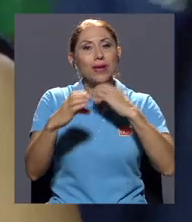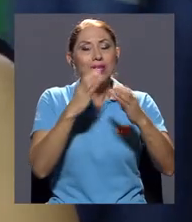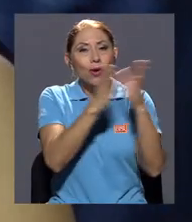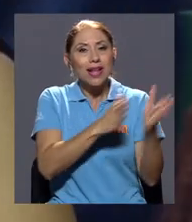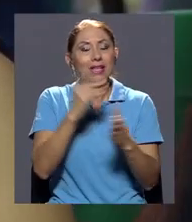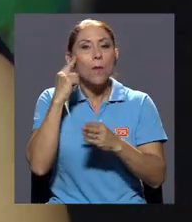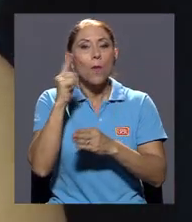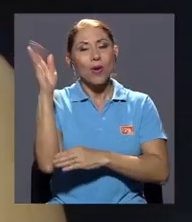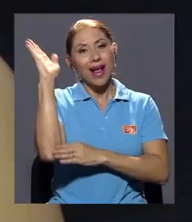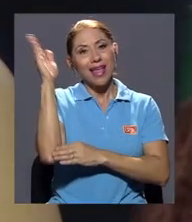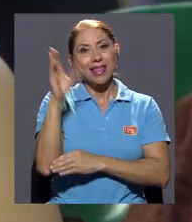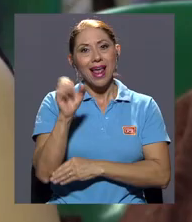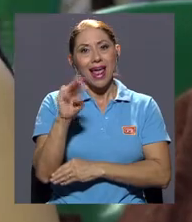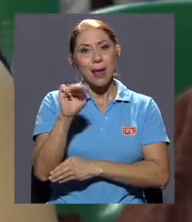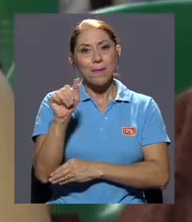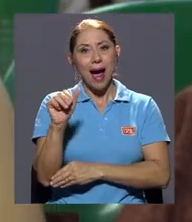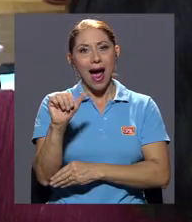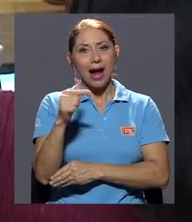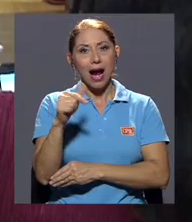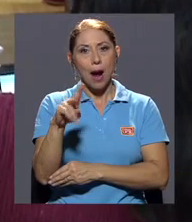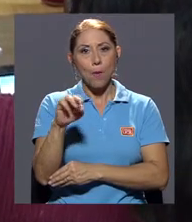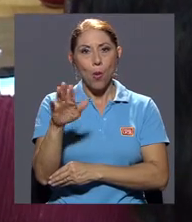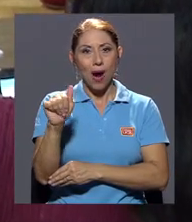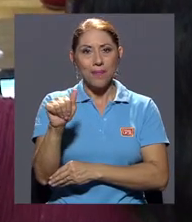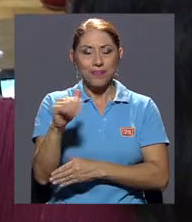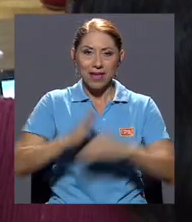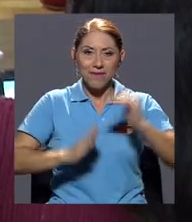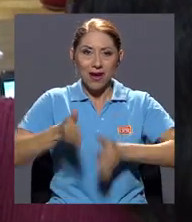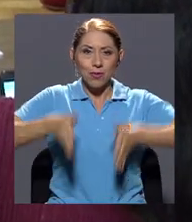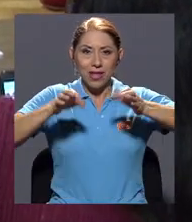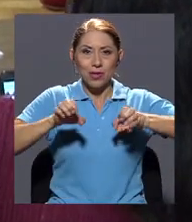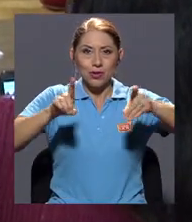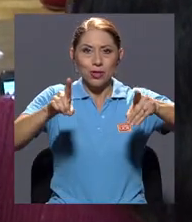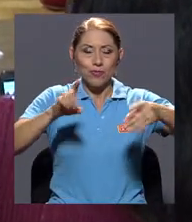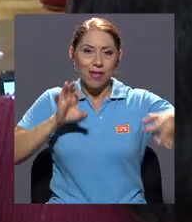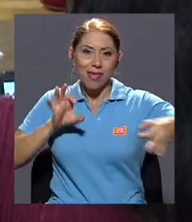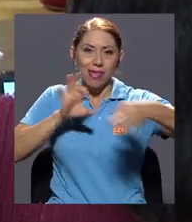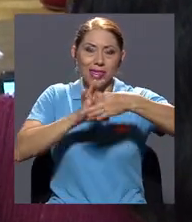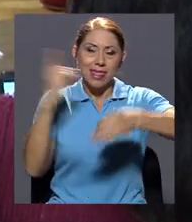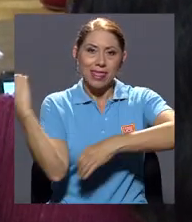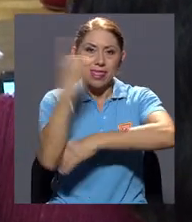Emma Gamboa de la Facultad de Educación en el marco del Día Mundial del Corazón. Presión.